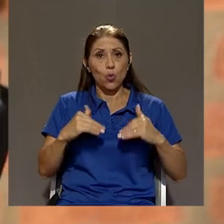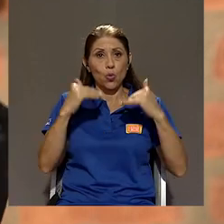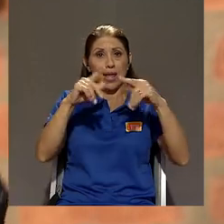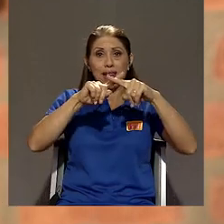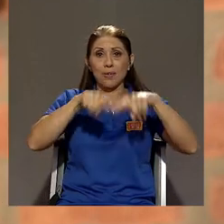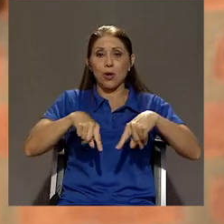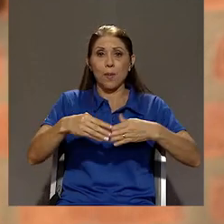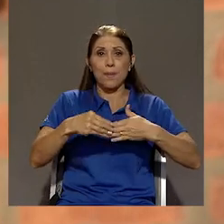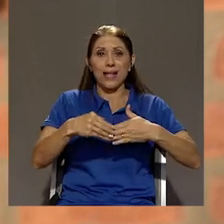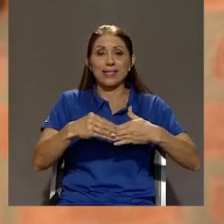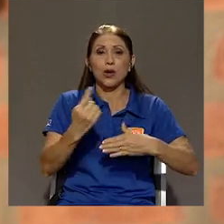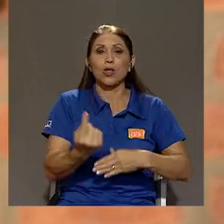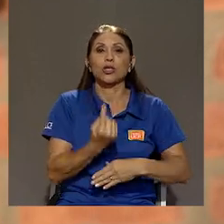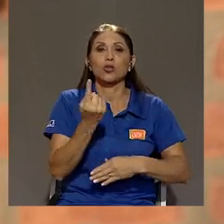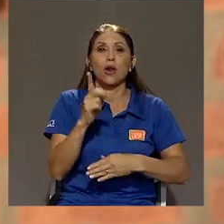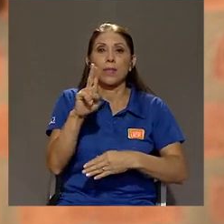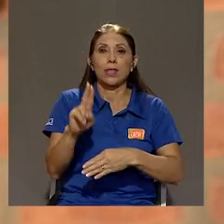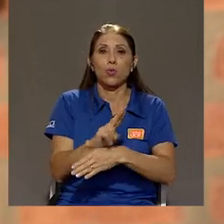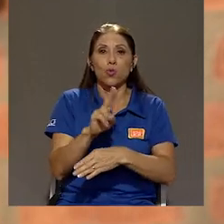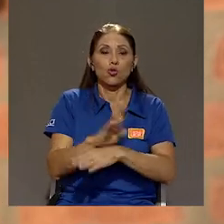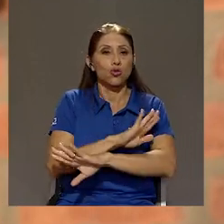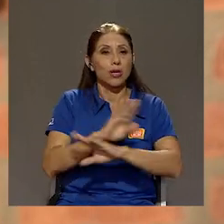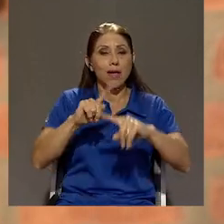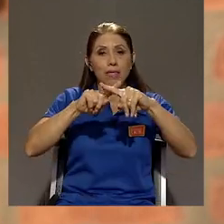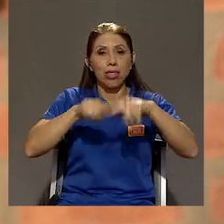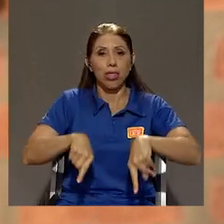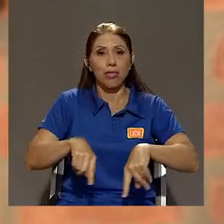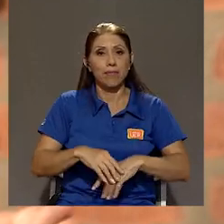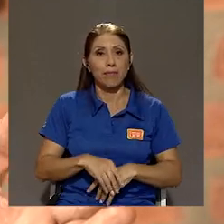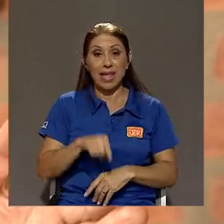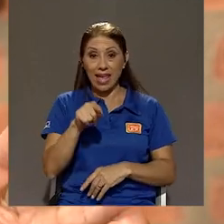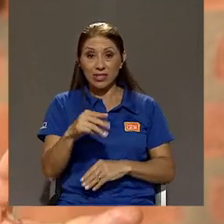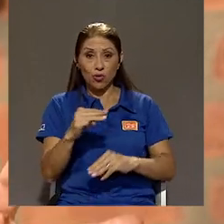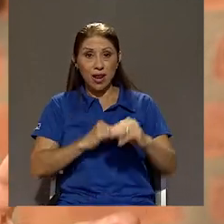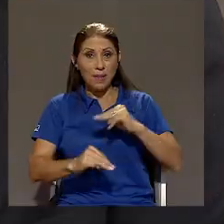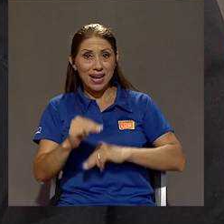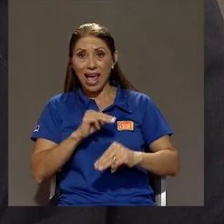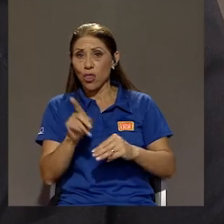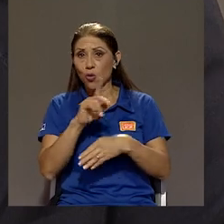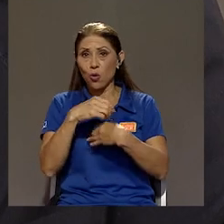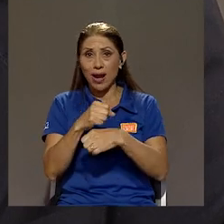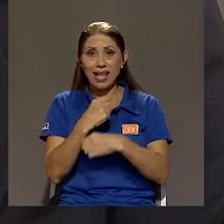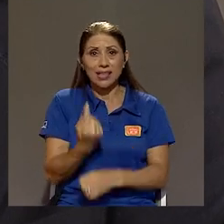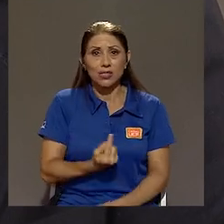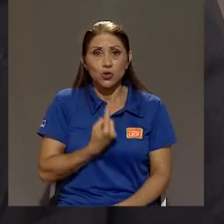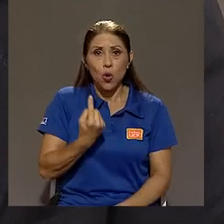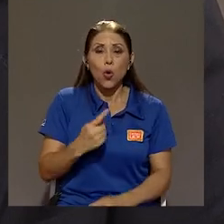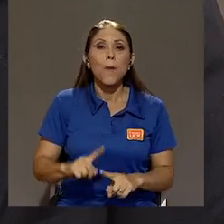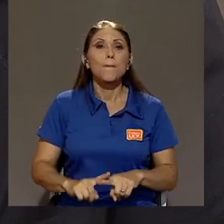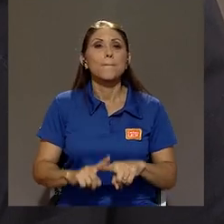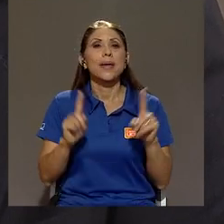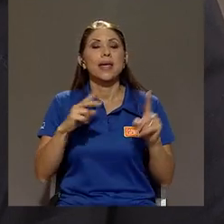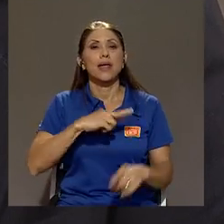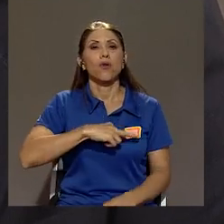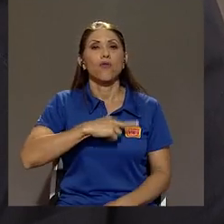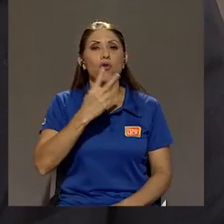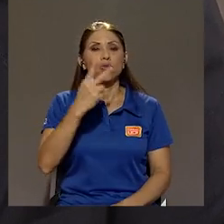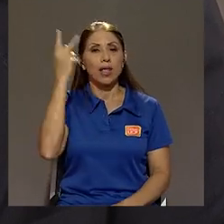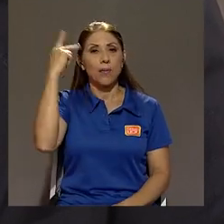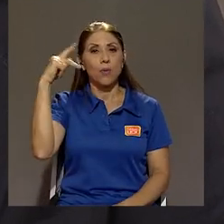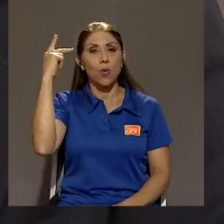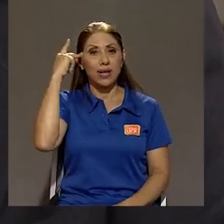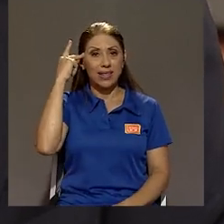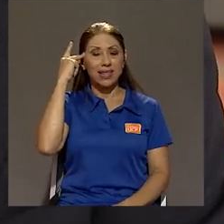universidad, y el presidente lo ha eliminado de las instituciones públicas, que el mercado no lo haría solo, pero es la voluntad